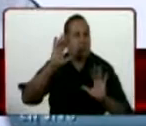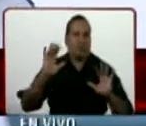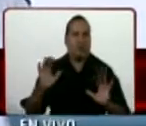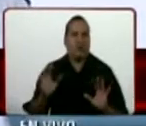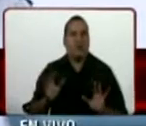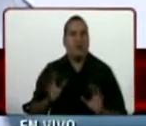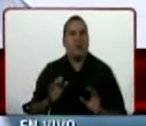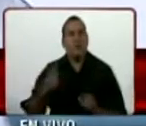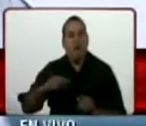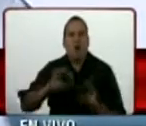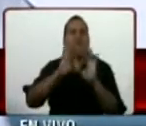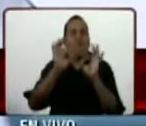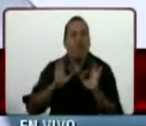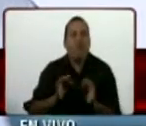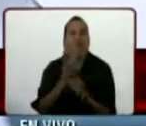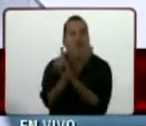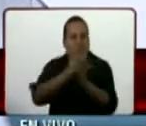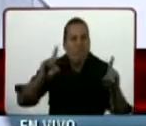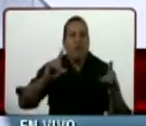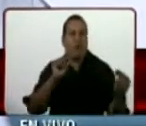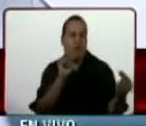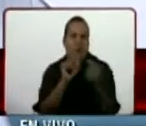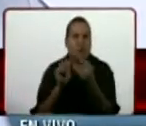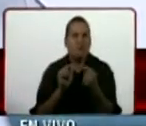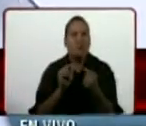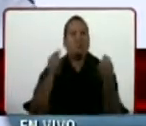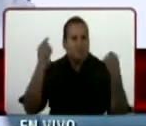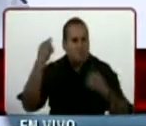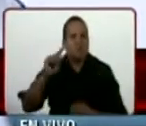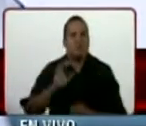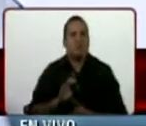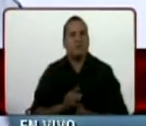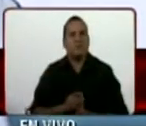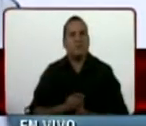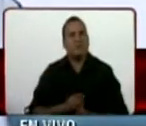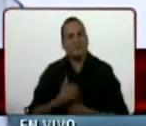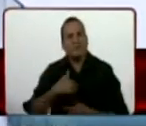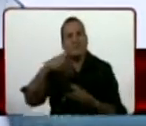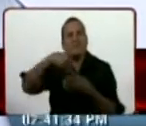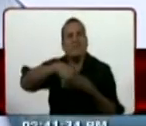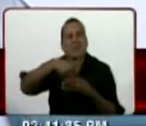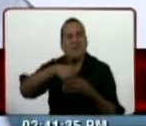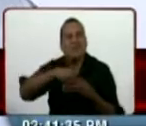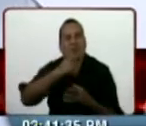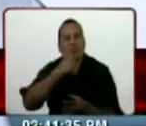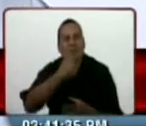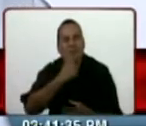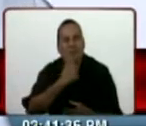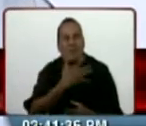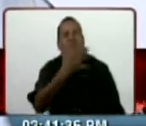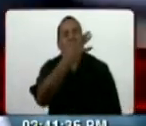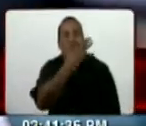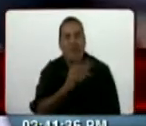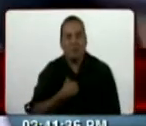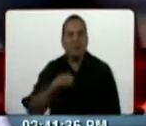Opciones hay, democracia hay, debate ha habido. Y es tan bonito votar, y es tan fácil. Uno